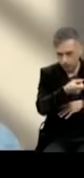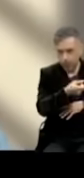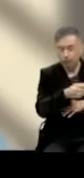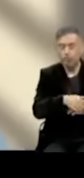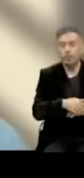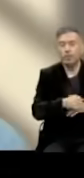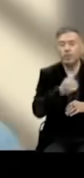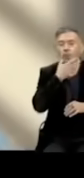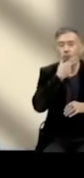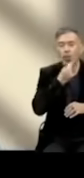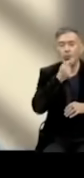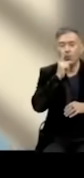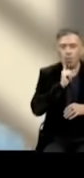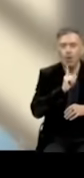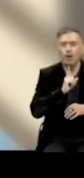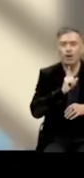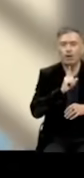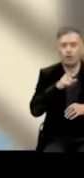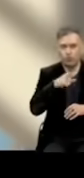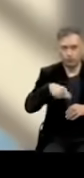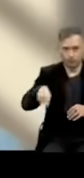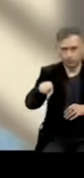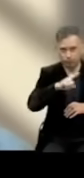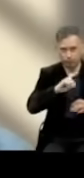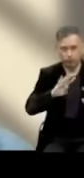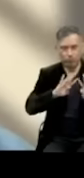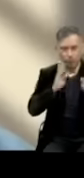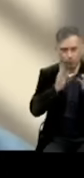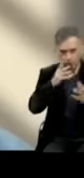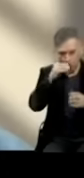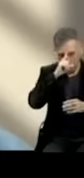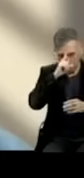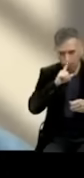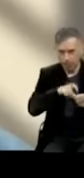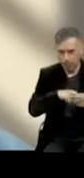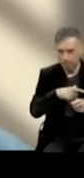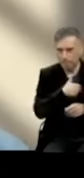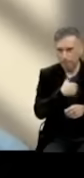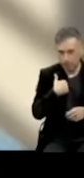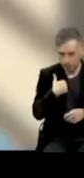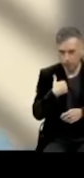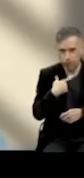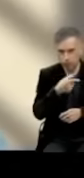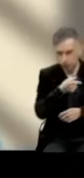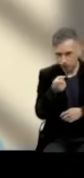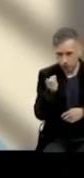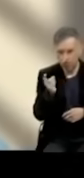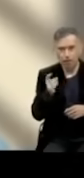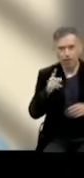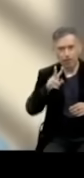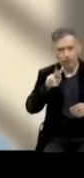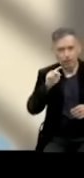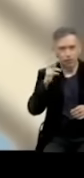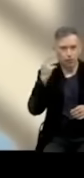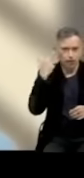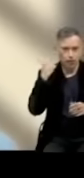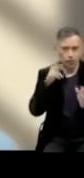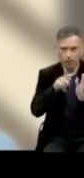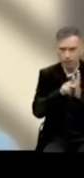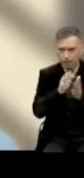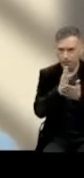Ciudadanas y ciudadanos integrantes de este consejo y que nos siguen a través de distintos medios.